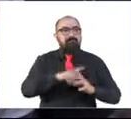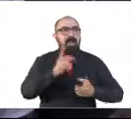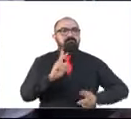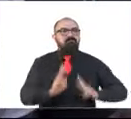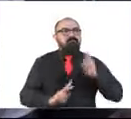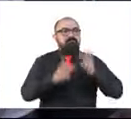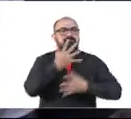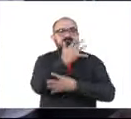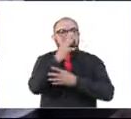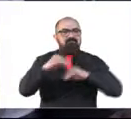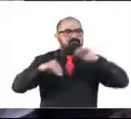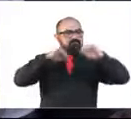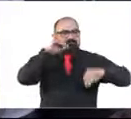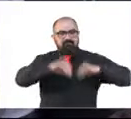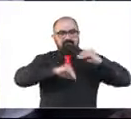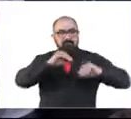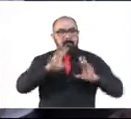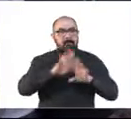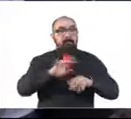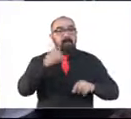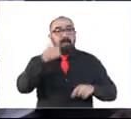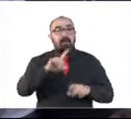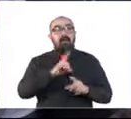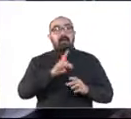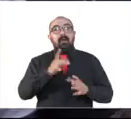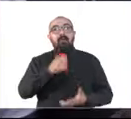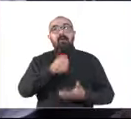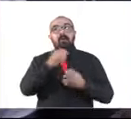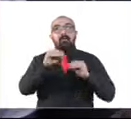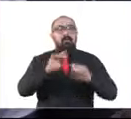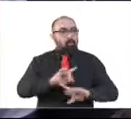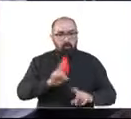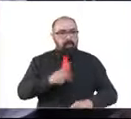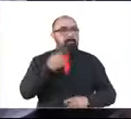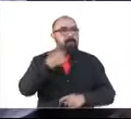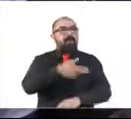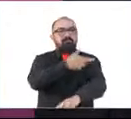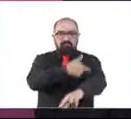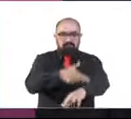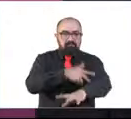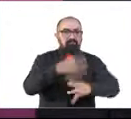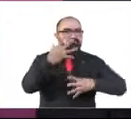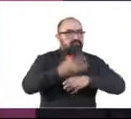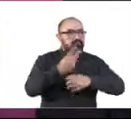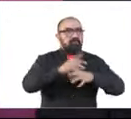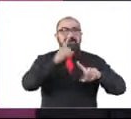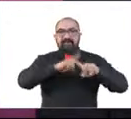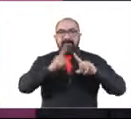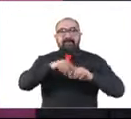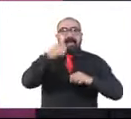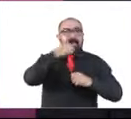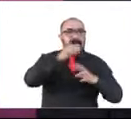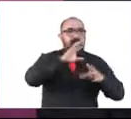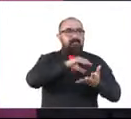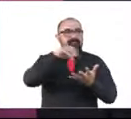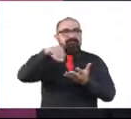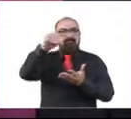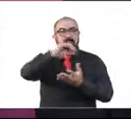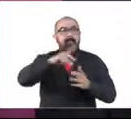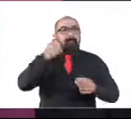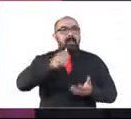programa de restauración, porque no solo es reforestación y de bienestar más importante en términos ambientales que hay en cualquier lugar del